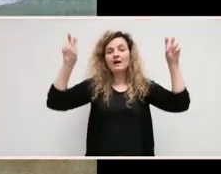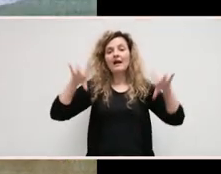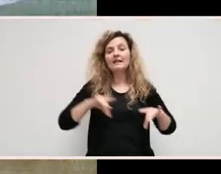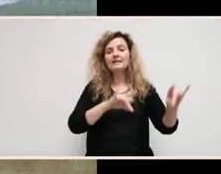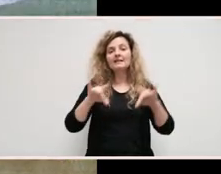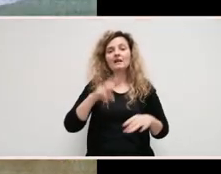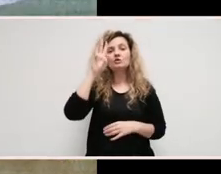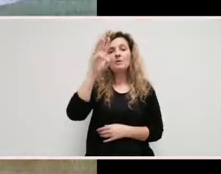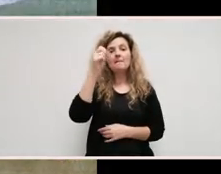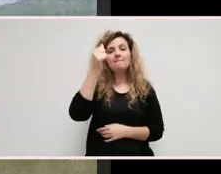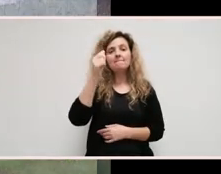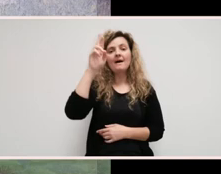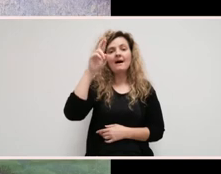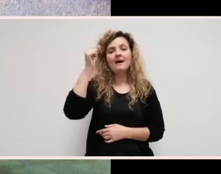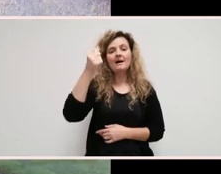Gaivota,